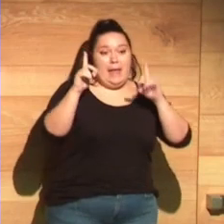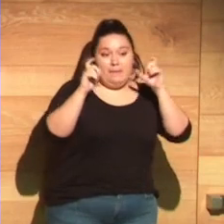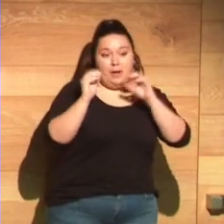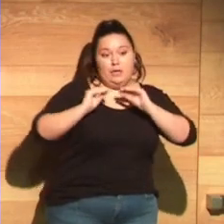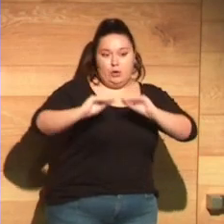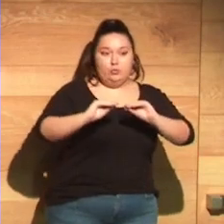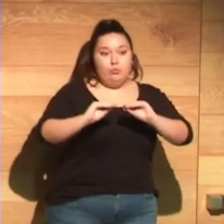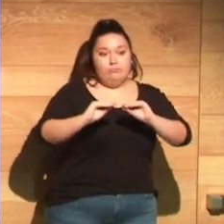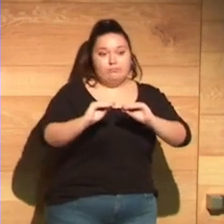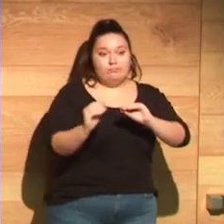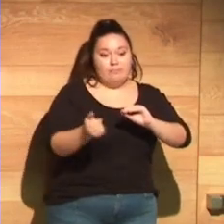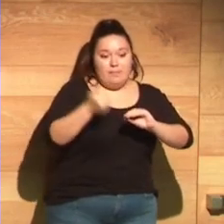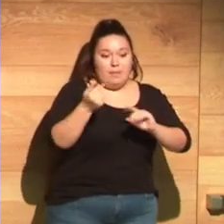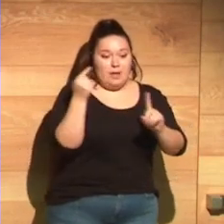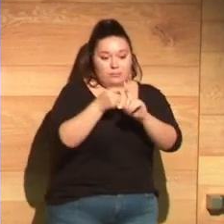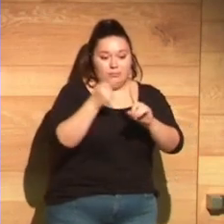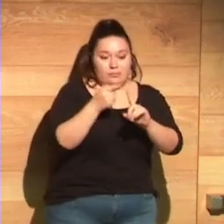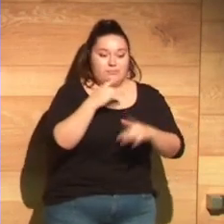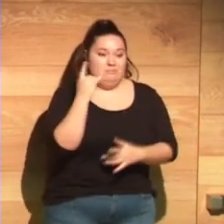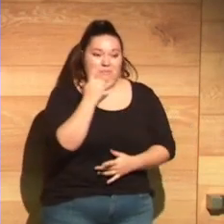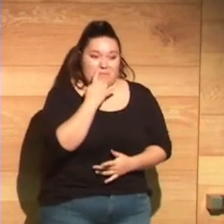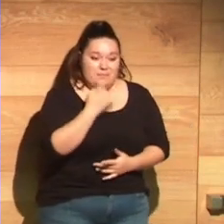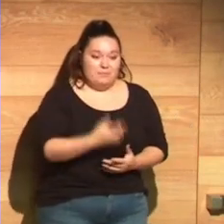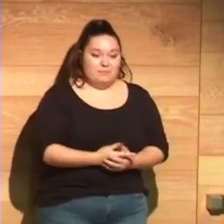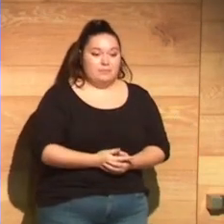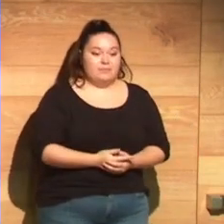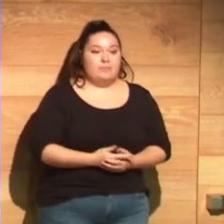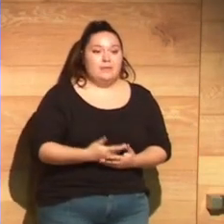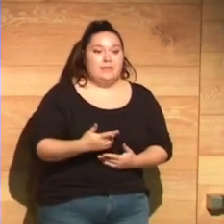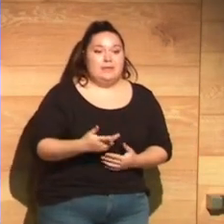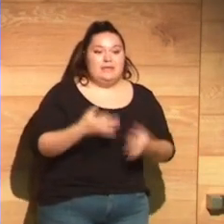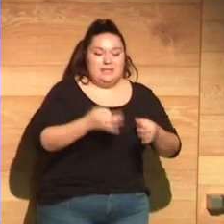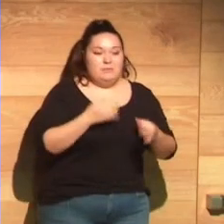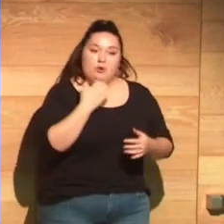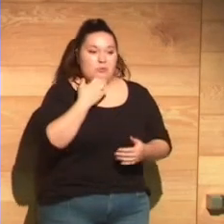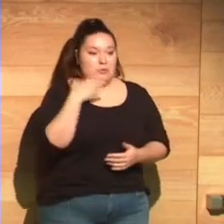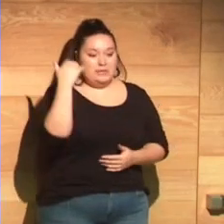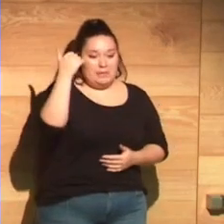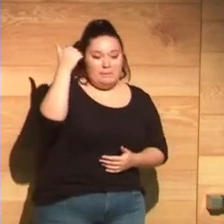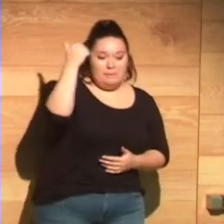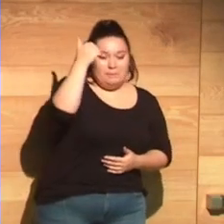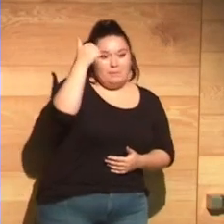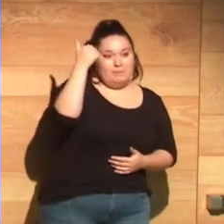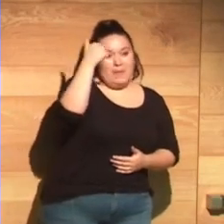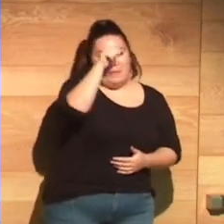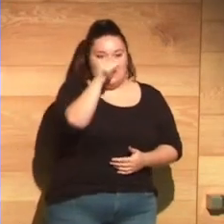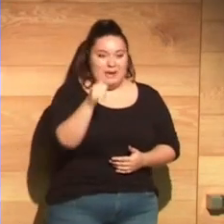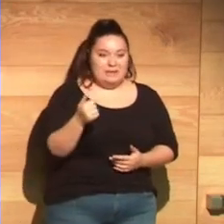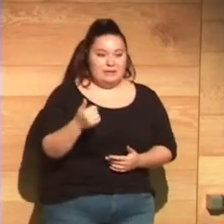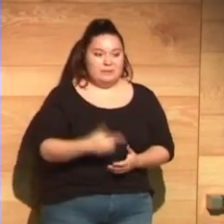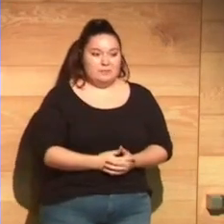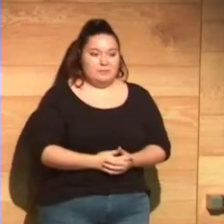mujeres, ¿no? Hedy Lamarr, todas estas mujeres aparecen porque la destruyeron más y porque se trata de una forma más paternalista. Cuando hablamos del consumo